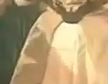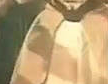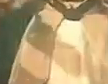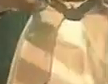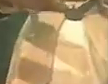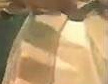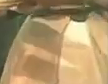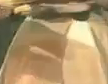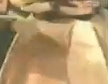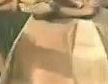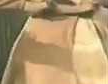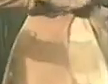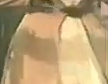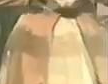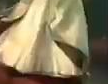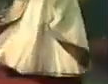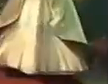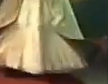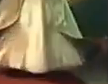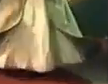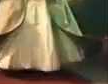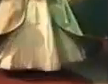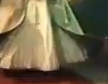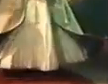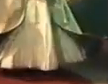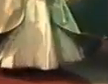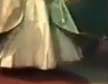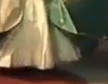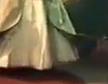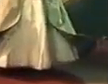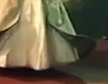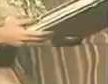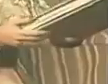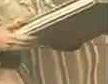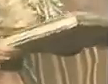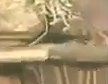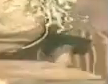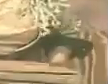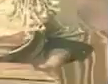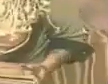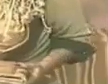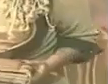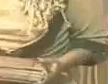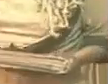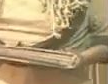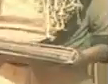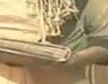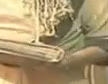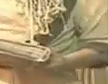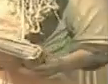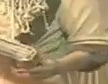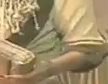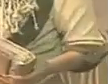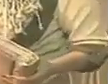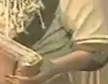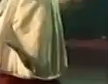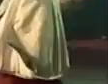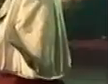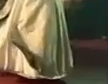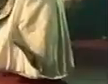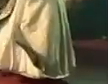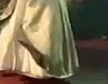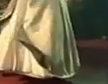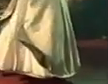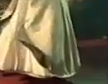Un libro de cuentos. ¿El que le gusta? Y además, tengo acá